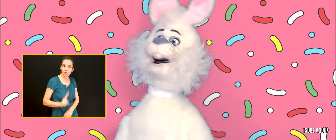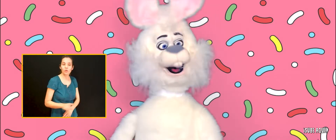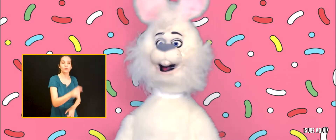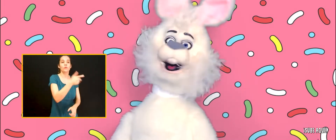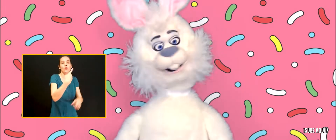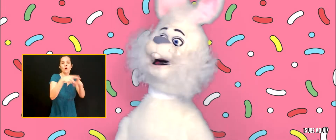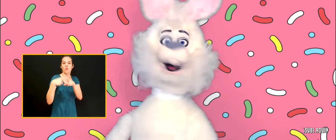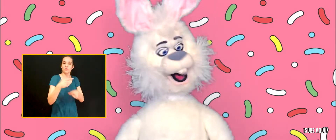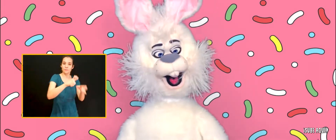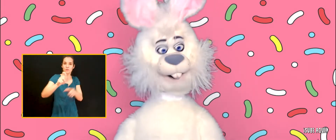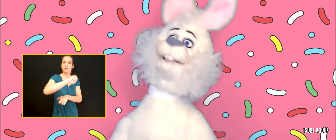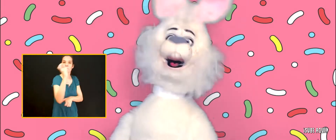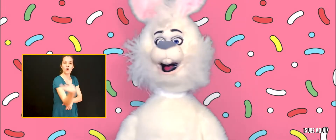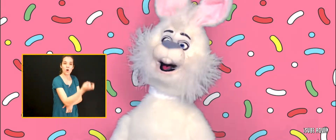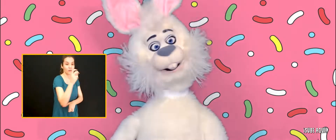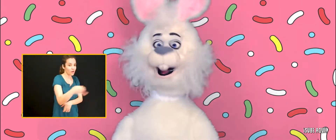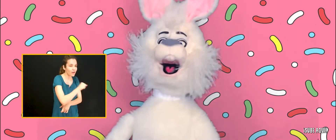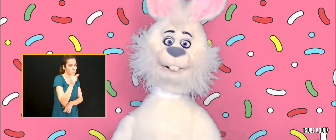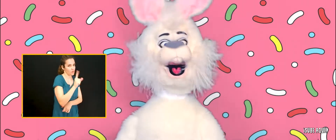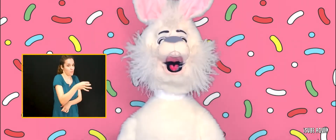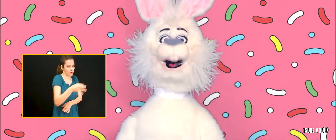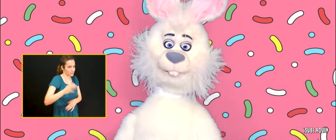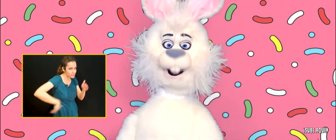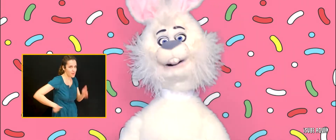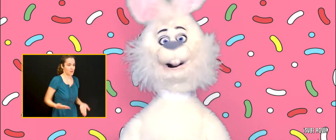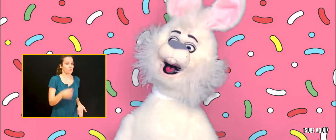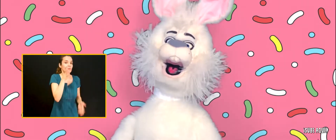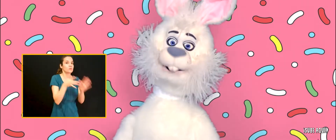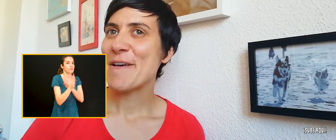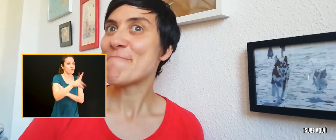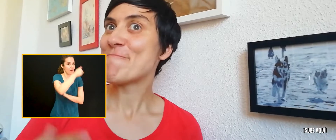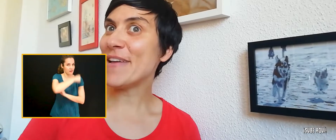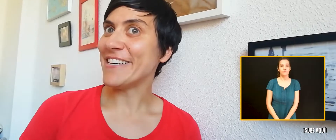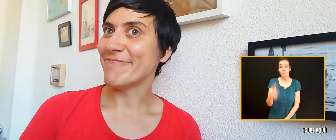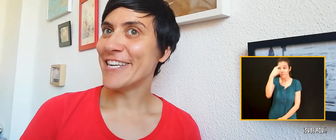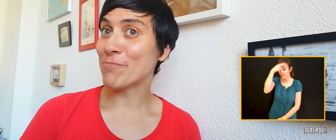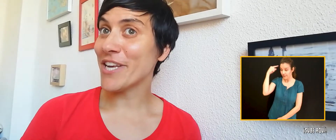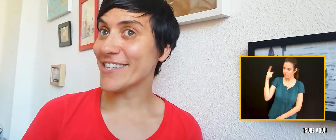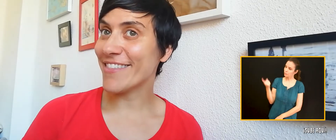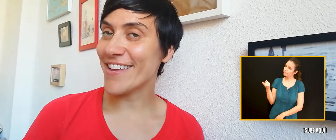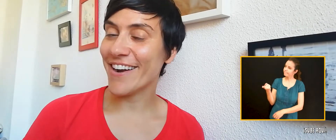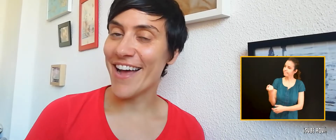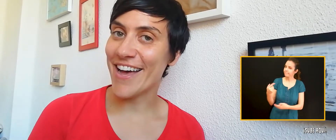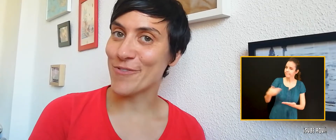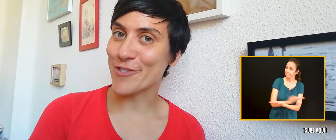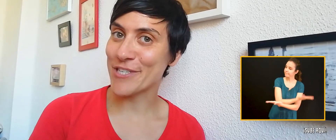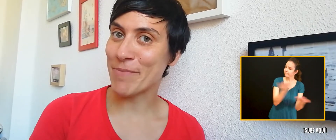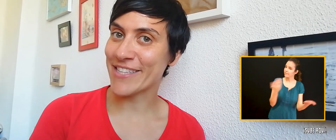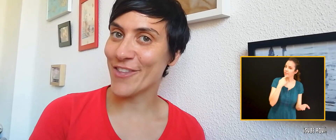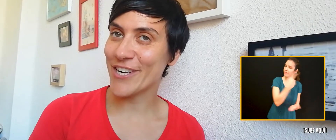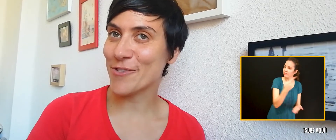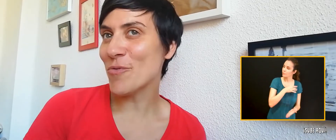No, que no hay que coger las cosas de los demás, y menos las monedas, no, eso es robar. Billy, ¿les podrías decir a